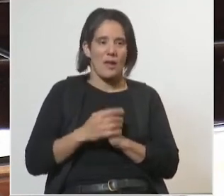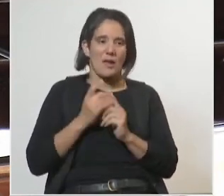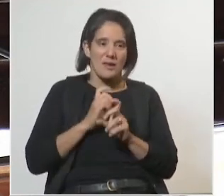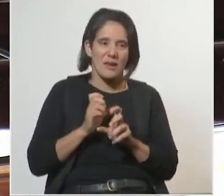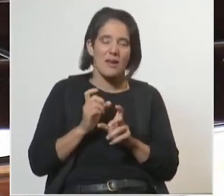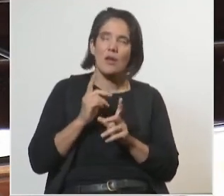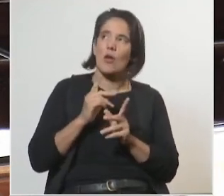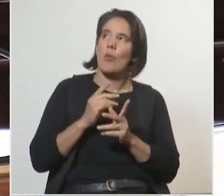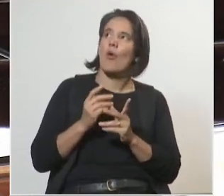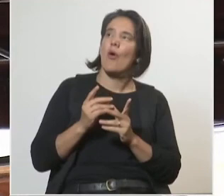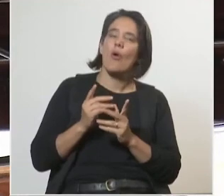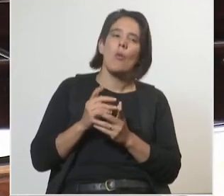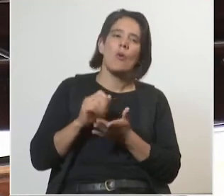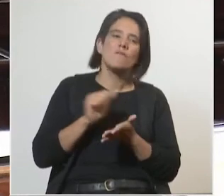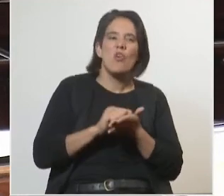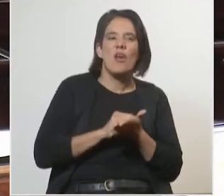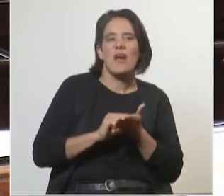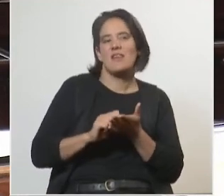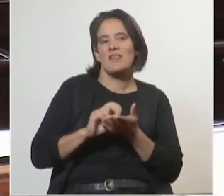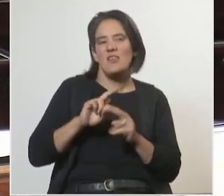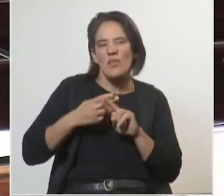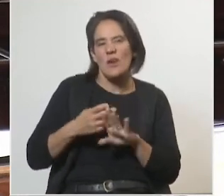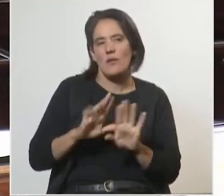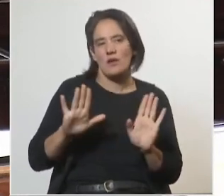hacer borrón y cuenta nueva.